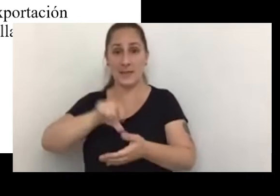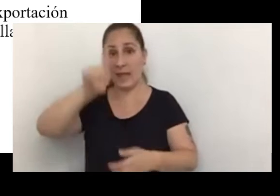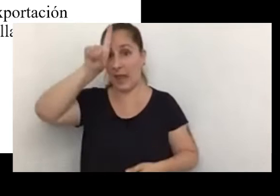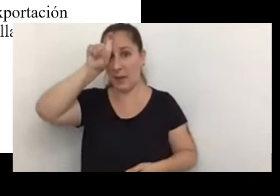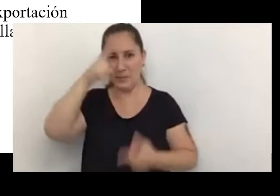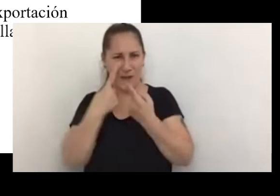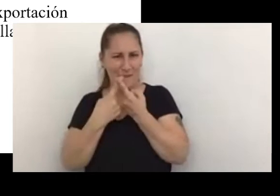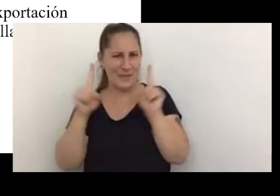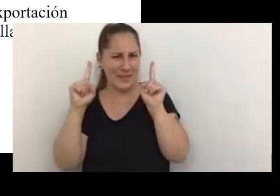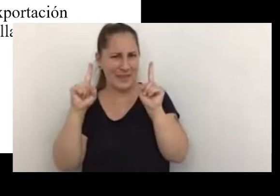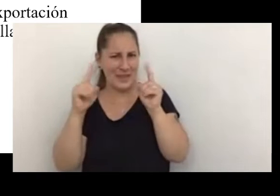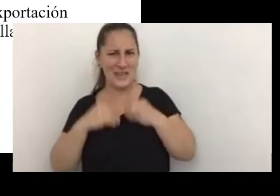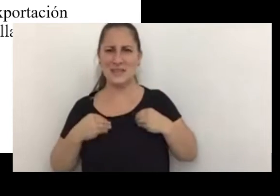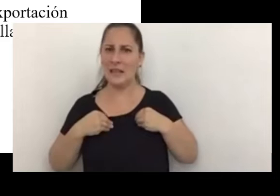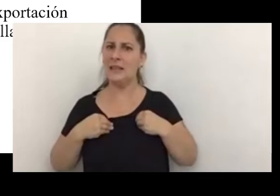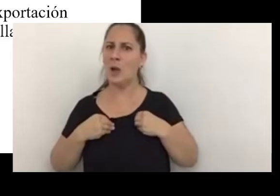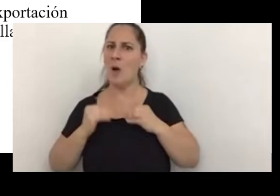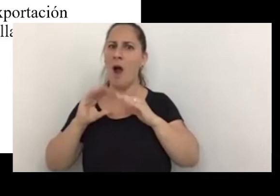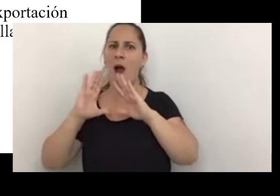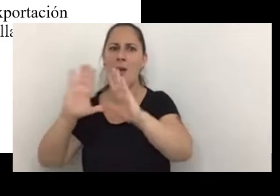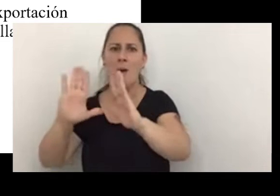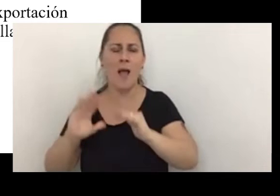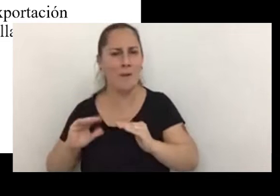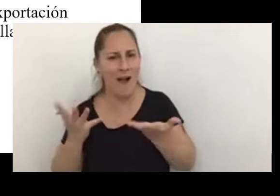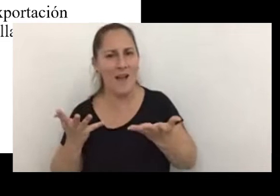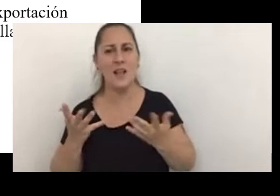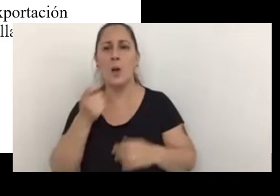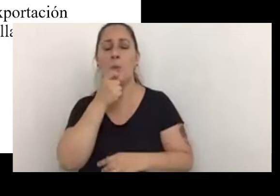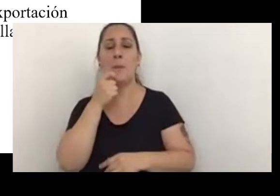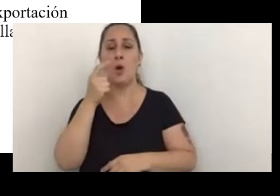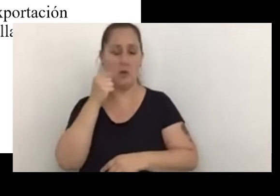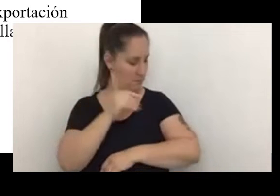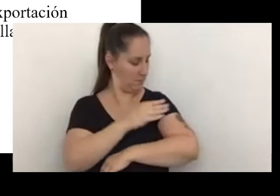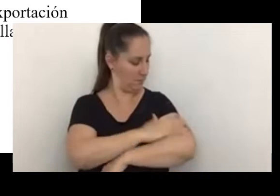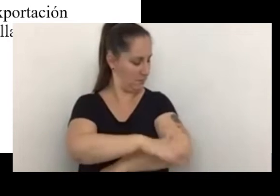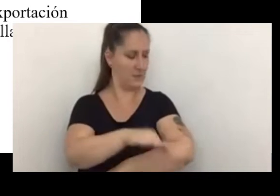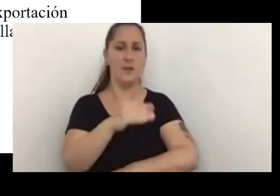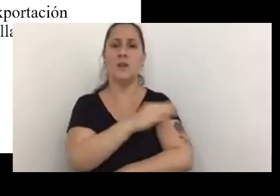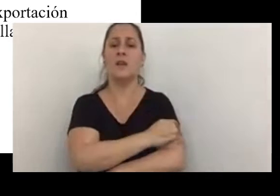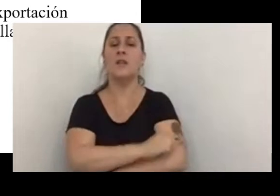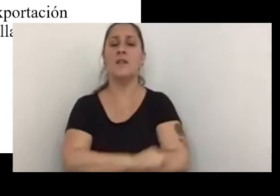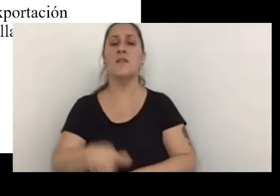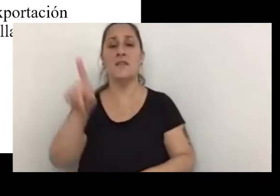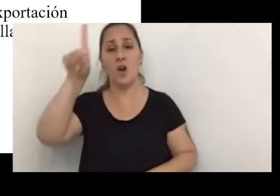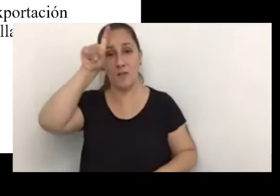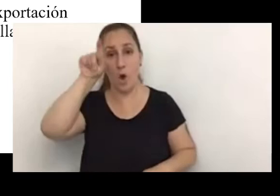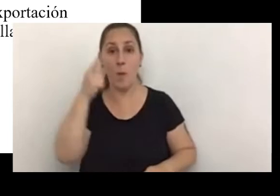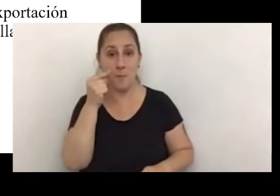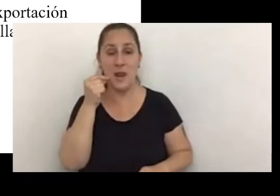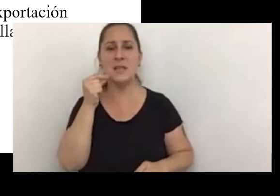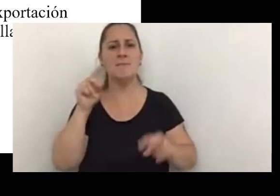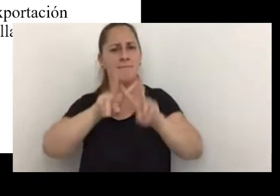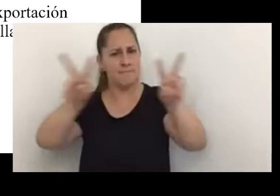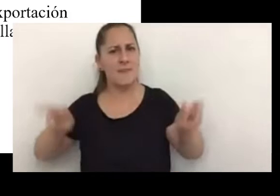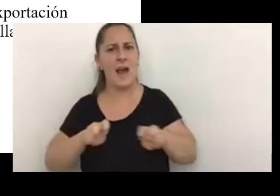me sentí un poco identificada, ¿no? Los faraones fueron creadores de un sistema de recaudación que se apoyaba en